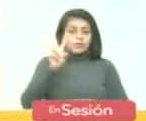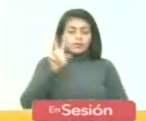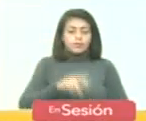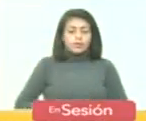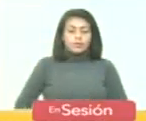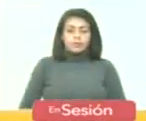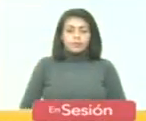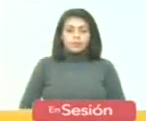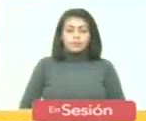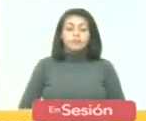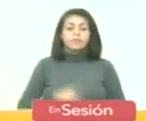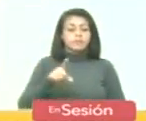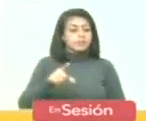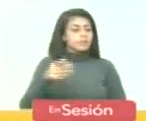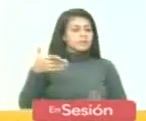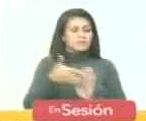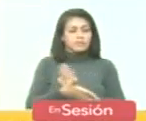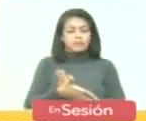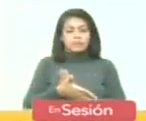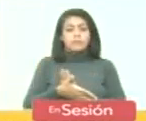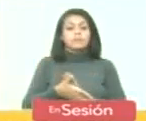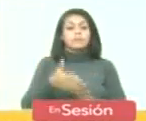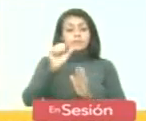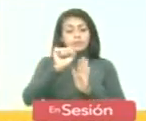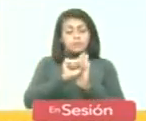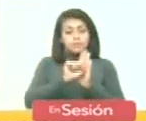de Venezuela constituyen los símbolos de la